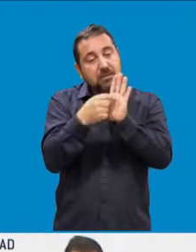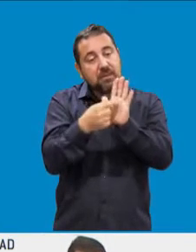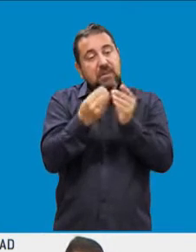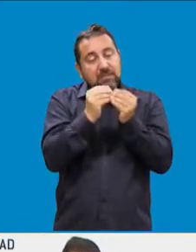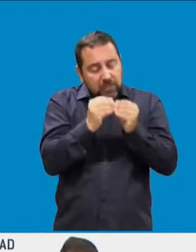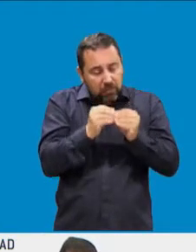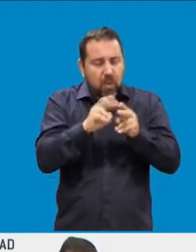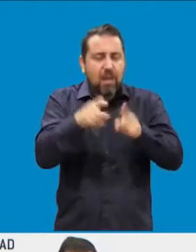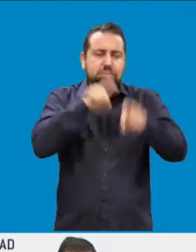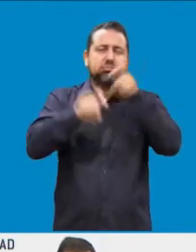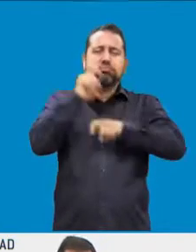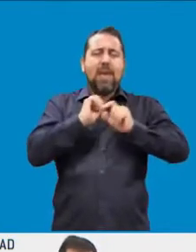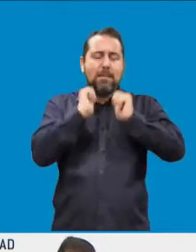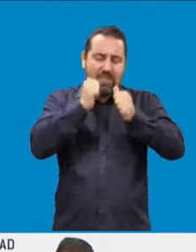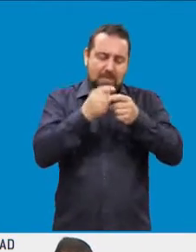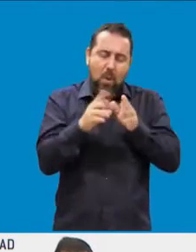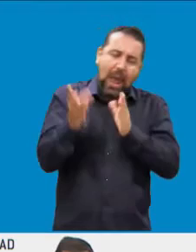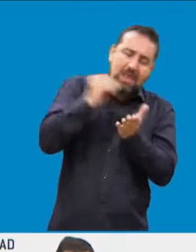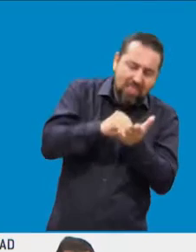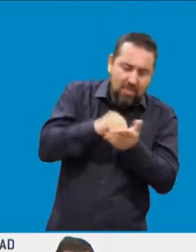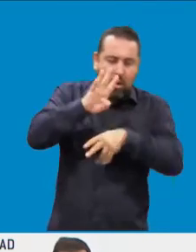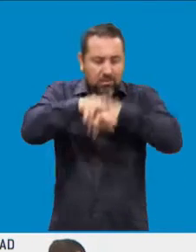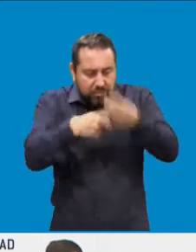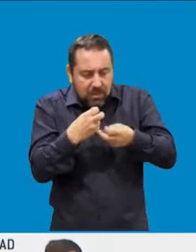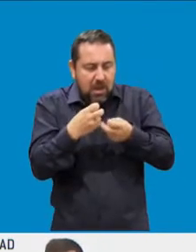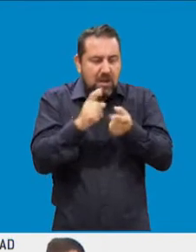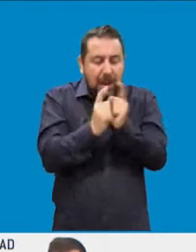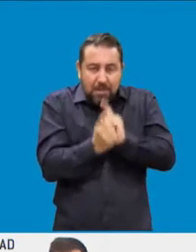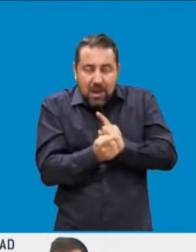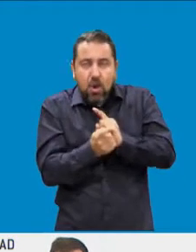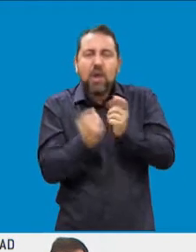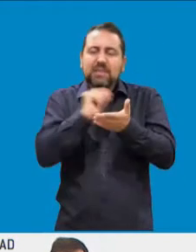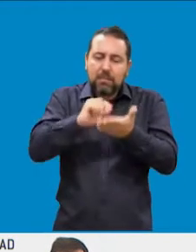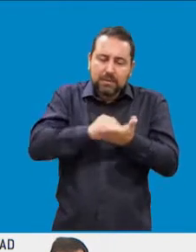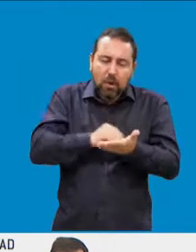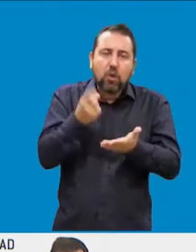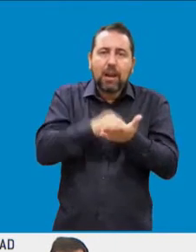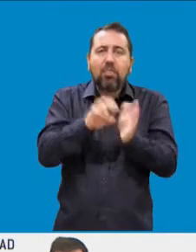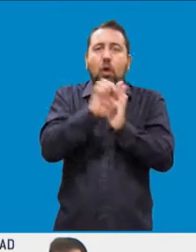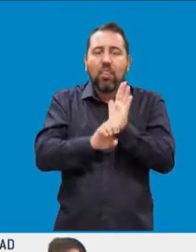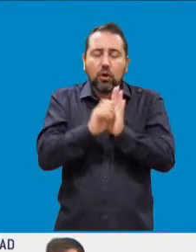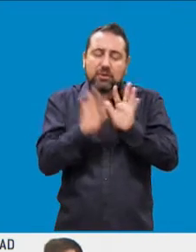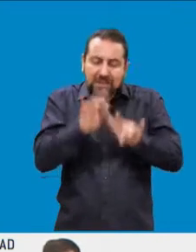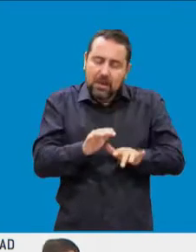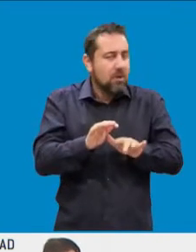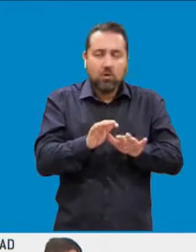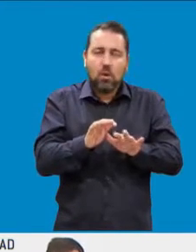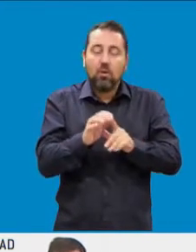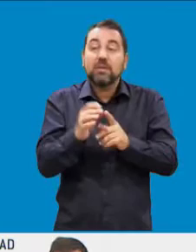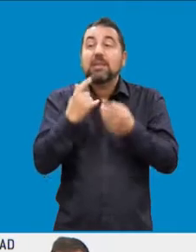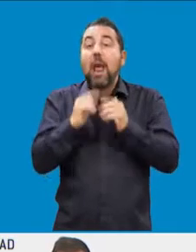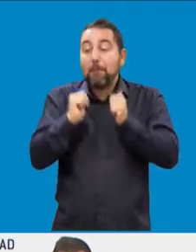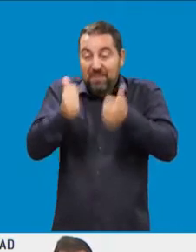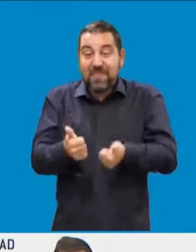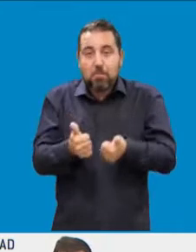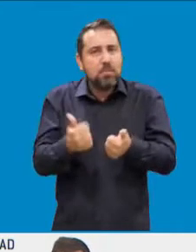volviendo atrás sobre ellas y refactorizando y añadiendo y volviendo a escribir